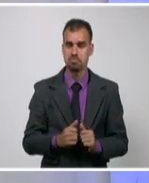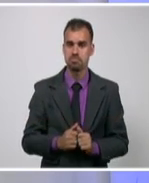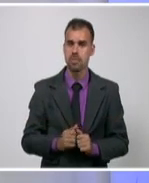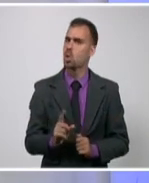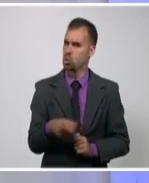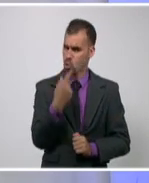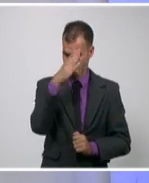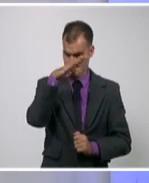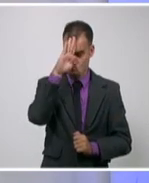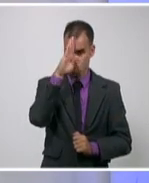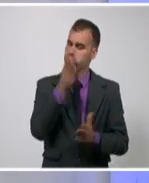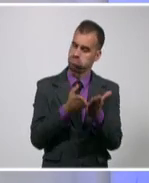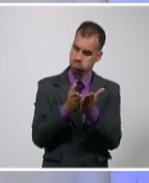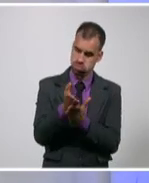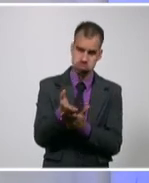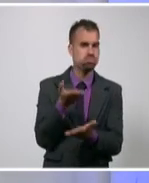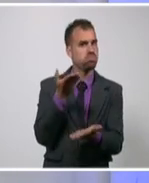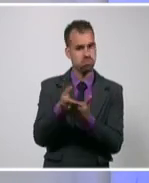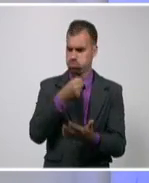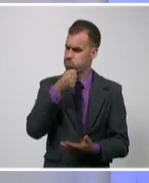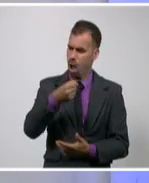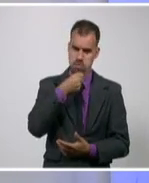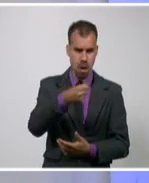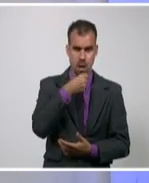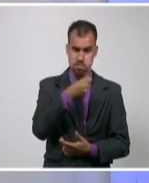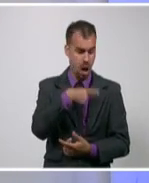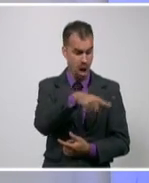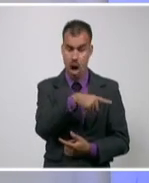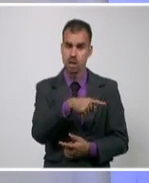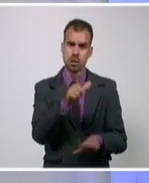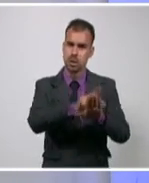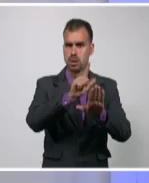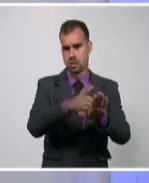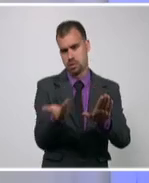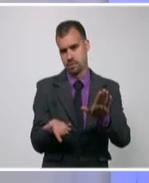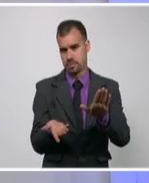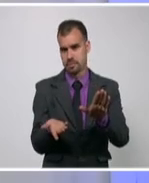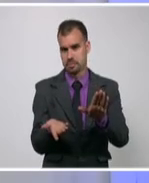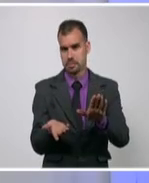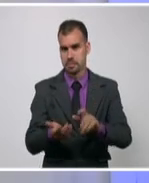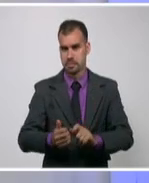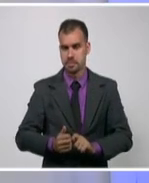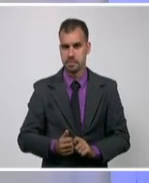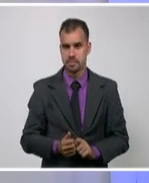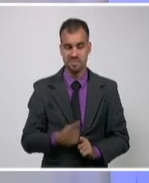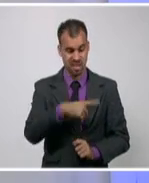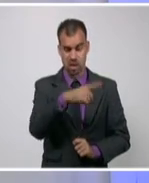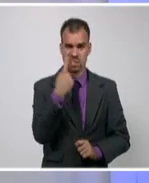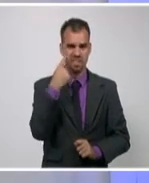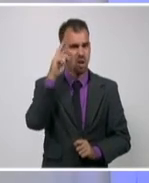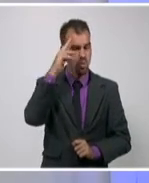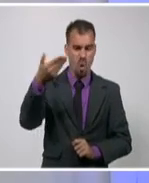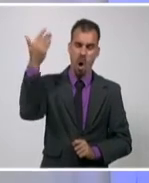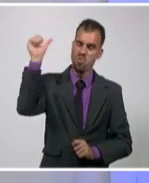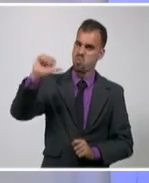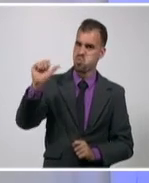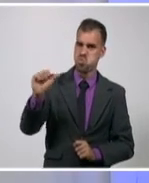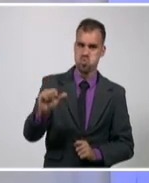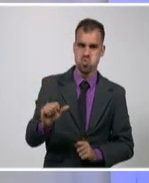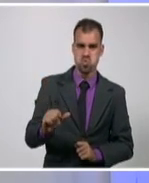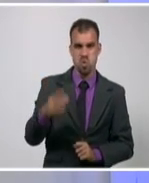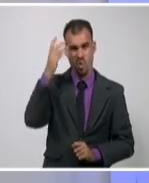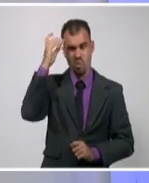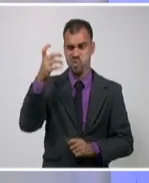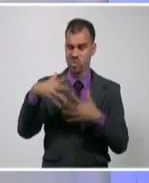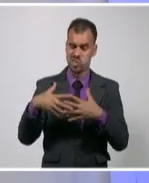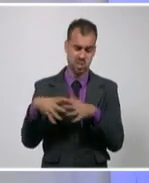del territorio ilegalmente ocupado en Guantánamo, un vestigio y recuerdo del colonialismo y de a dónde nos